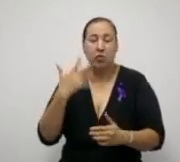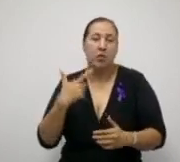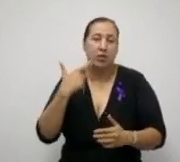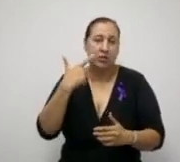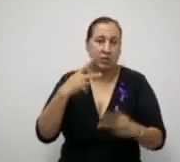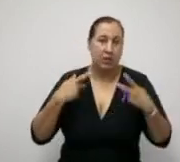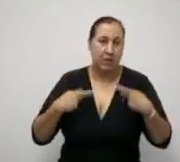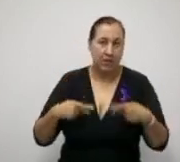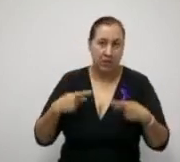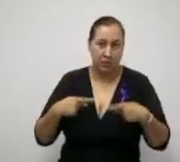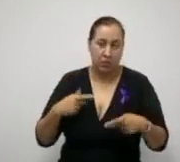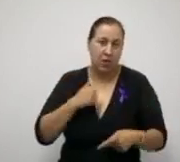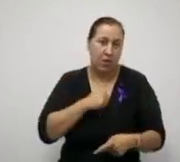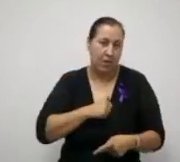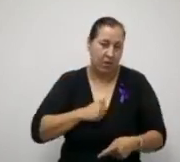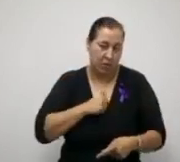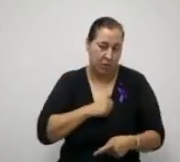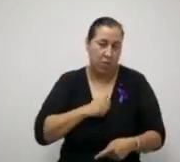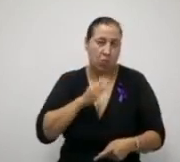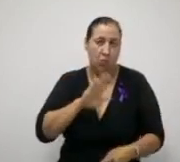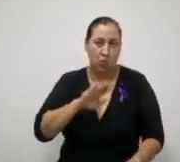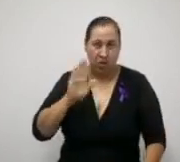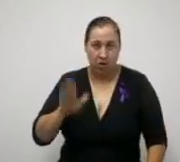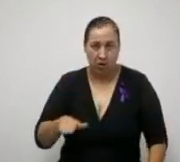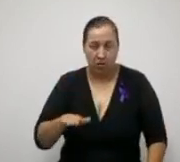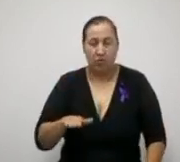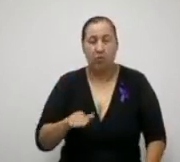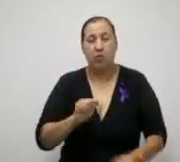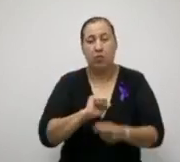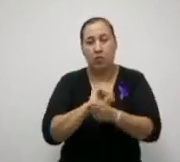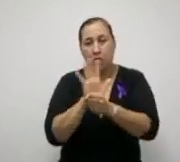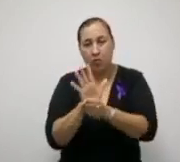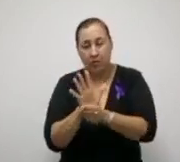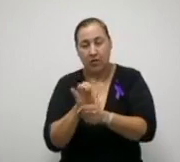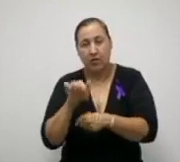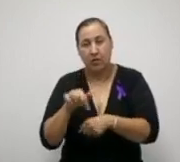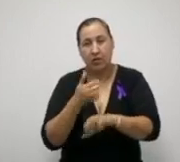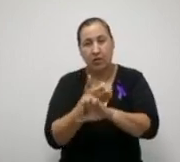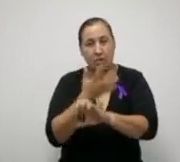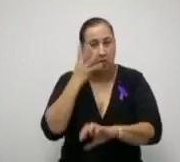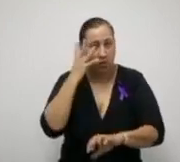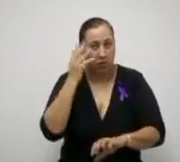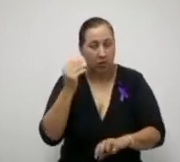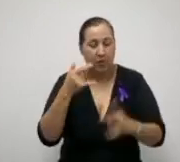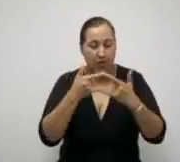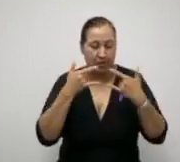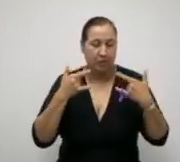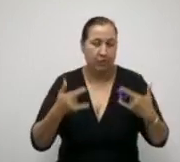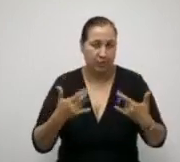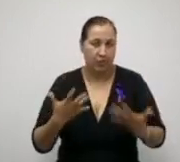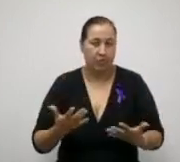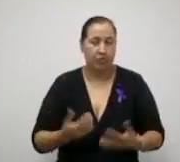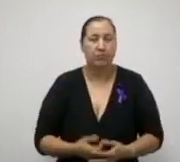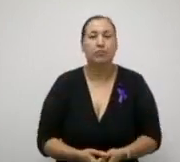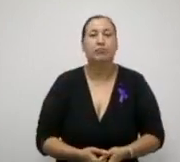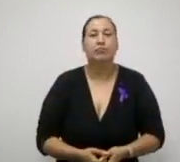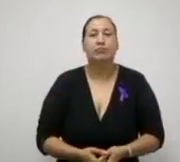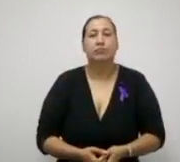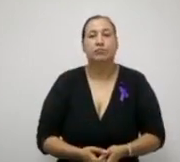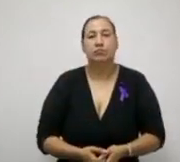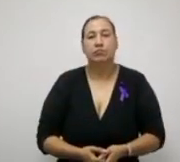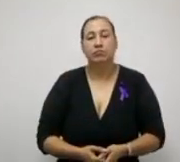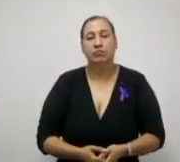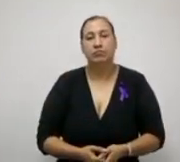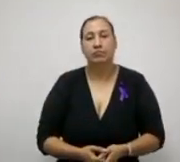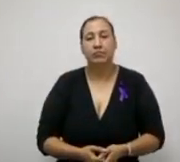2.457 personas, las que lamentablemente perdieron la vida por COVID-19 en nuestro estado en este histórico. Respecto a los